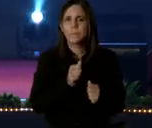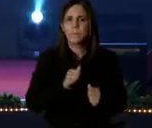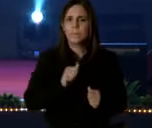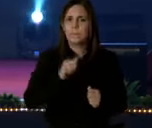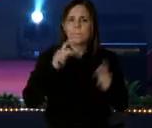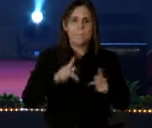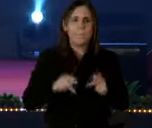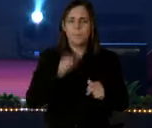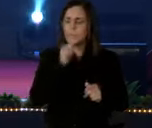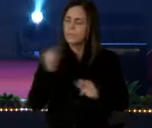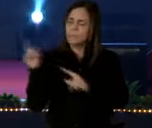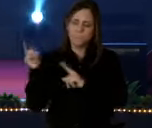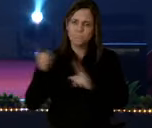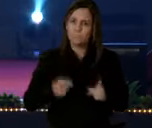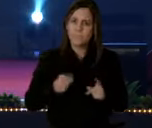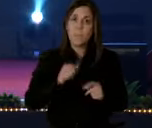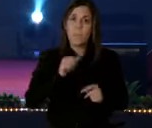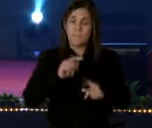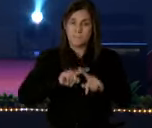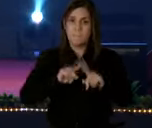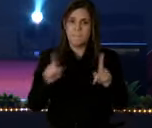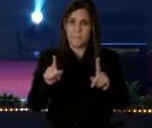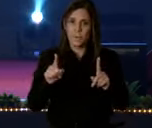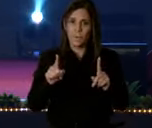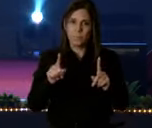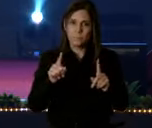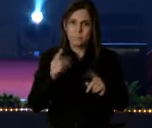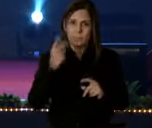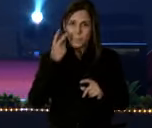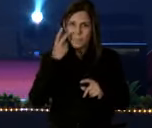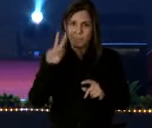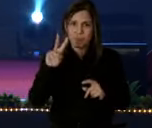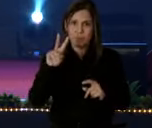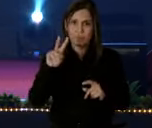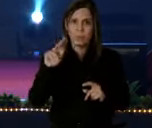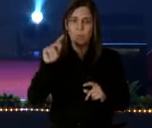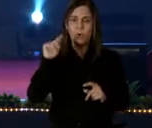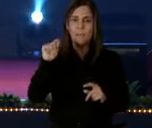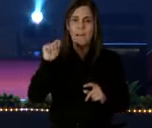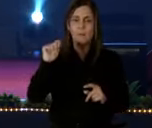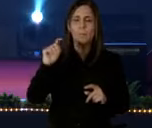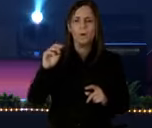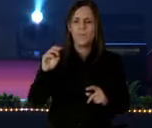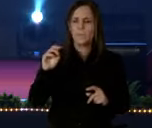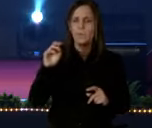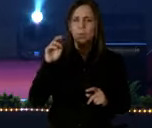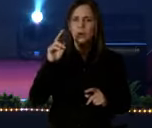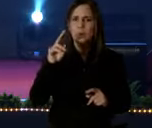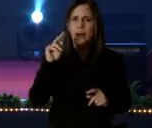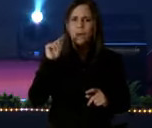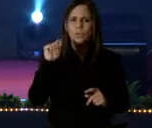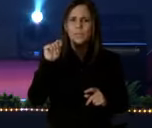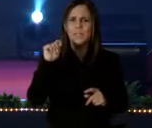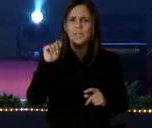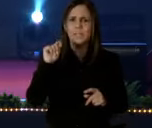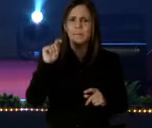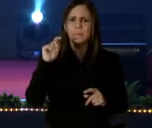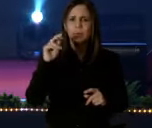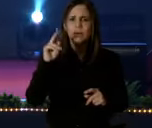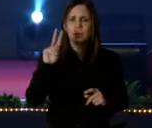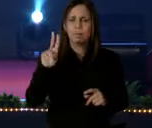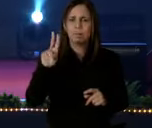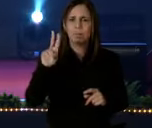pero están en sintonía. Y me gustaría que llegaran también, gloria a Dios, aleluya. Pero bendecimos a profeta Dwight, también